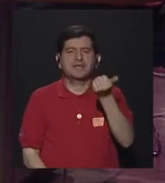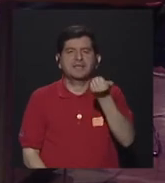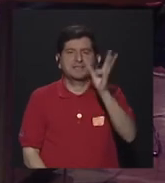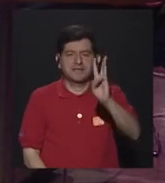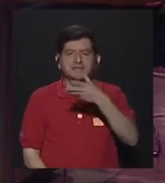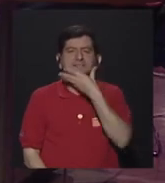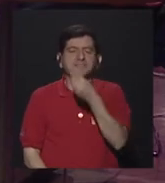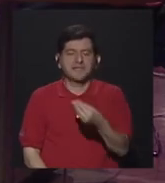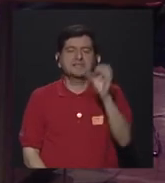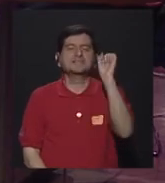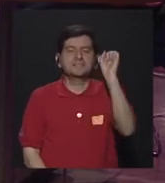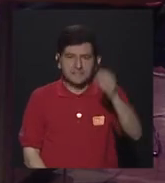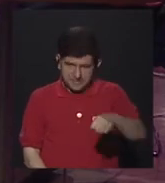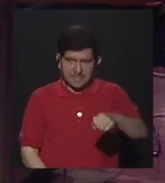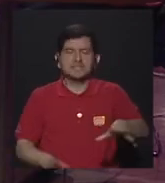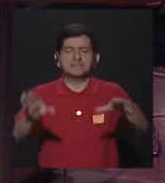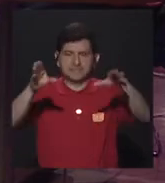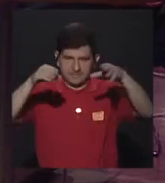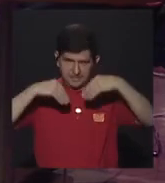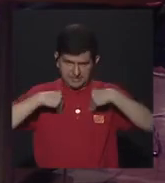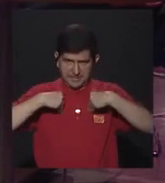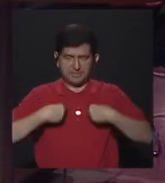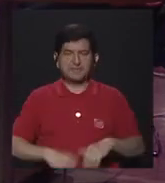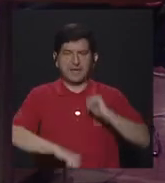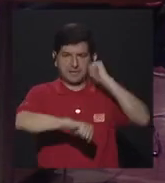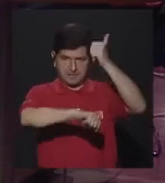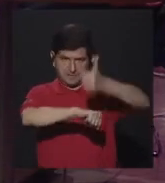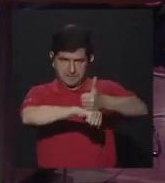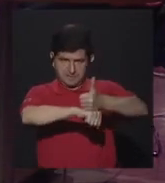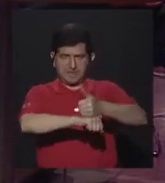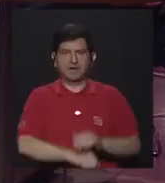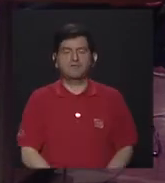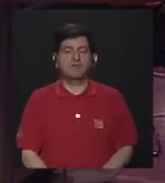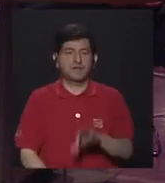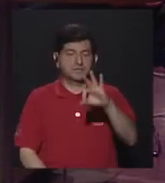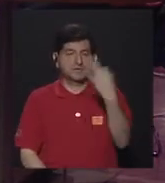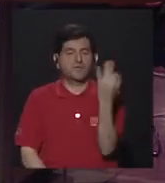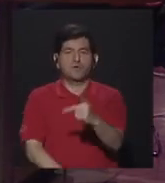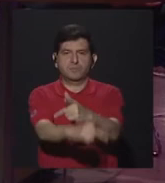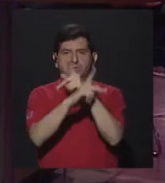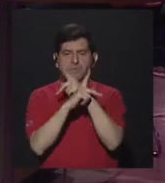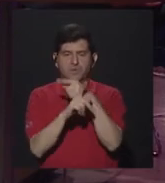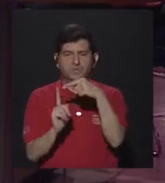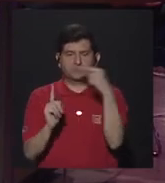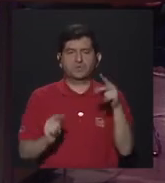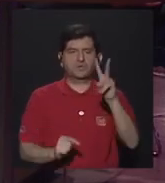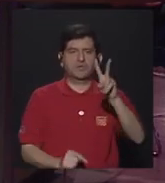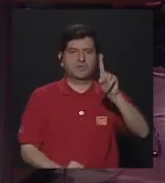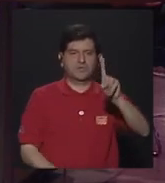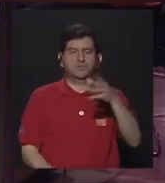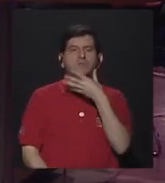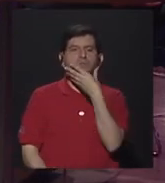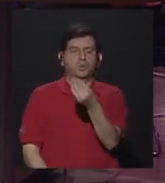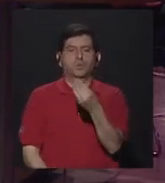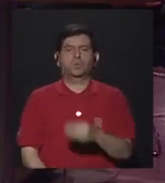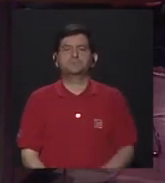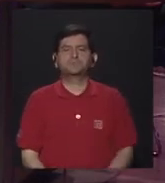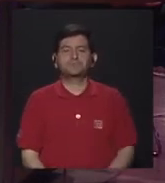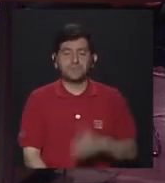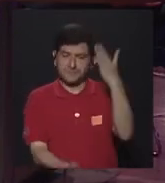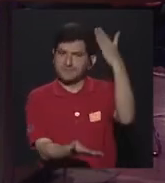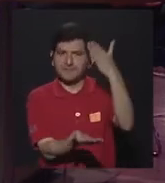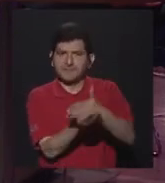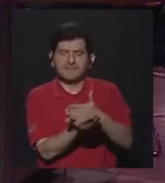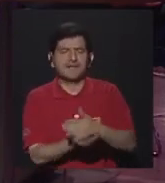si es acogida y se dictan las medidas cautelares a partir del 21 de diciembre para parar